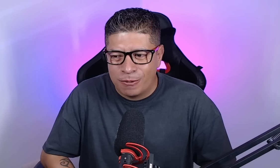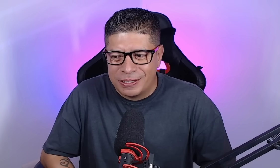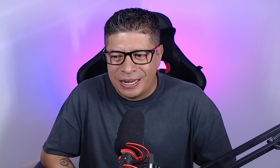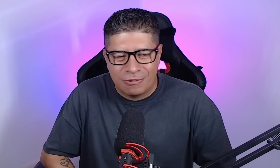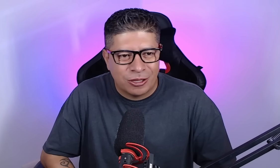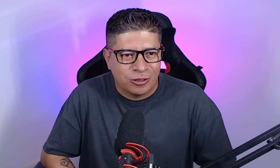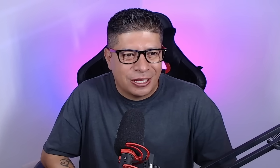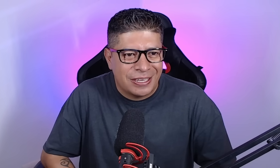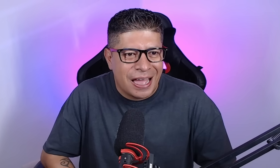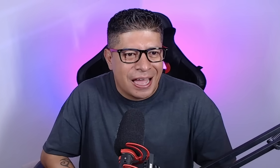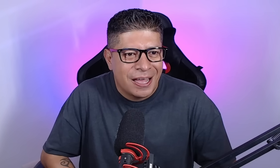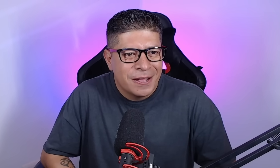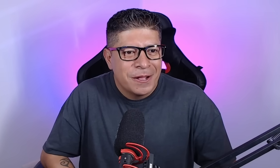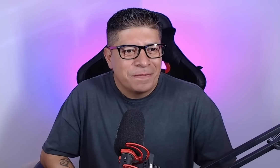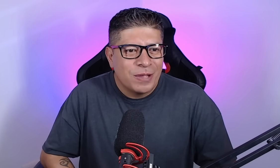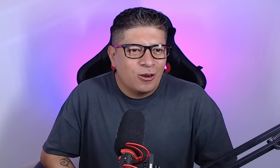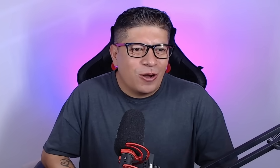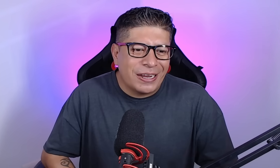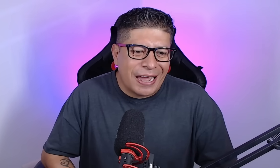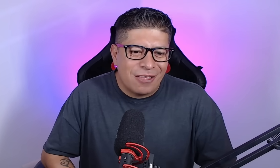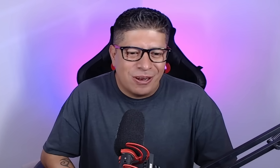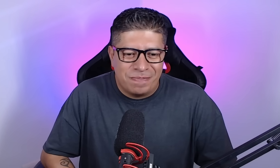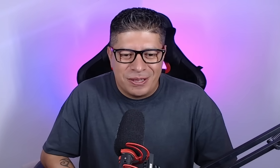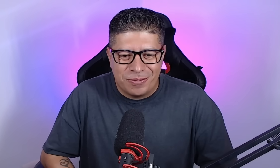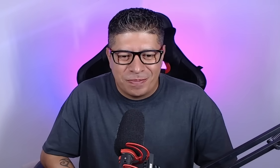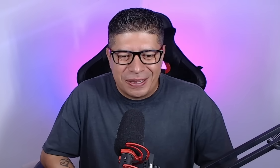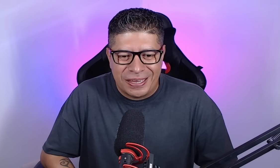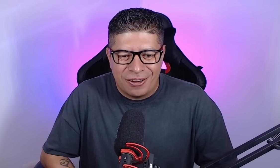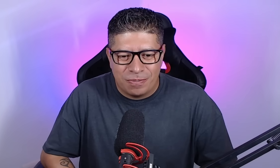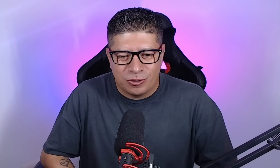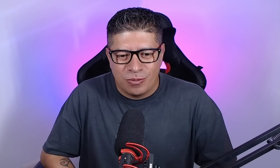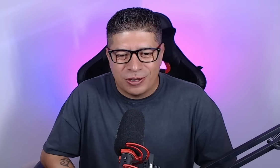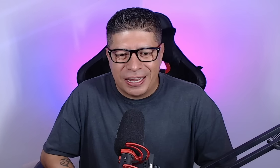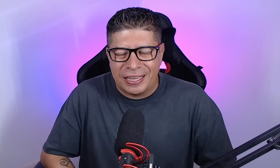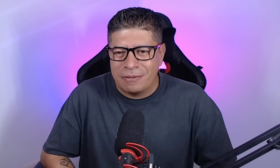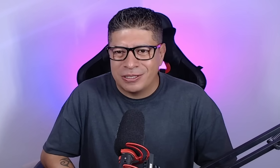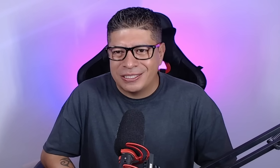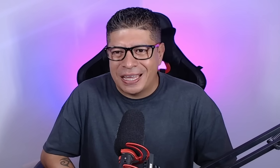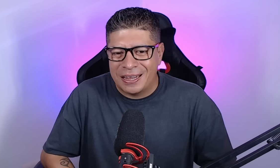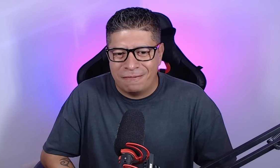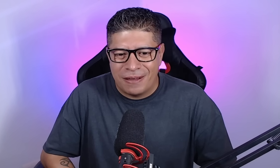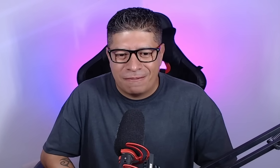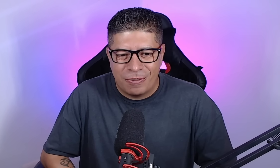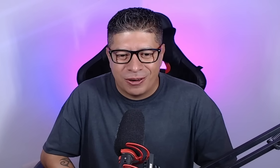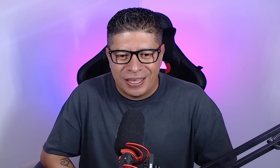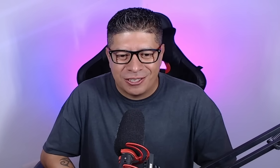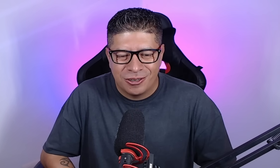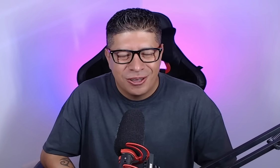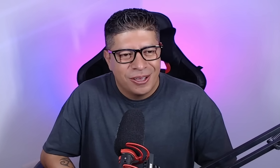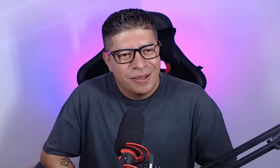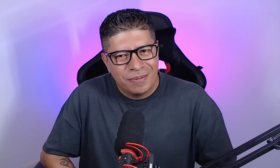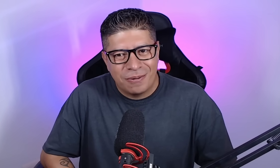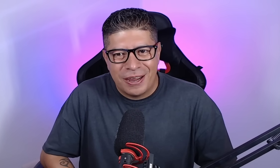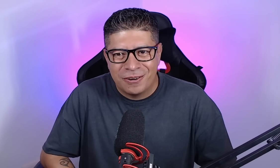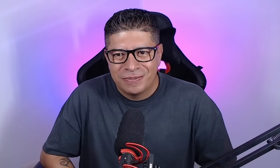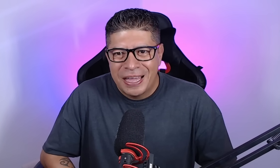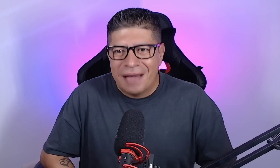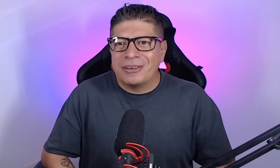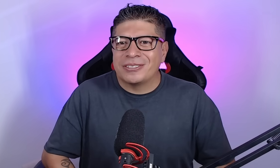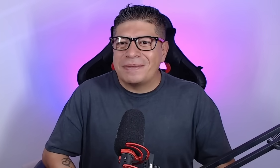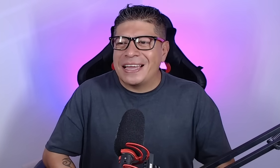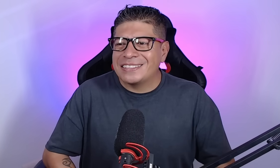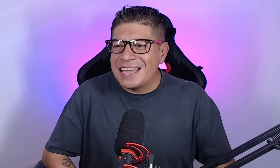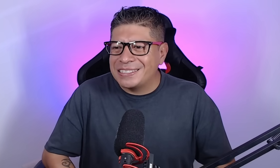las reformas de la 4t ya lo ha negado el mismo pri que no pues como no creen que vamos a estar en a favor de eso pero bueno